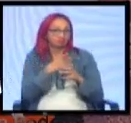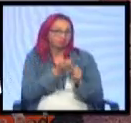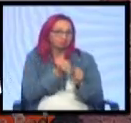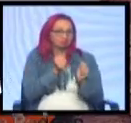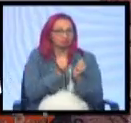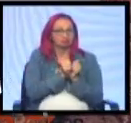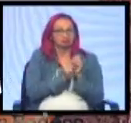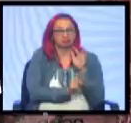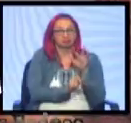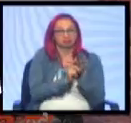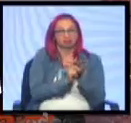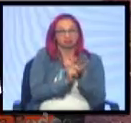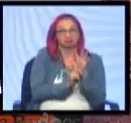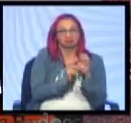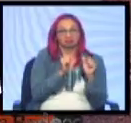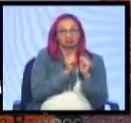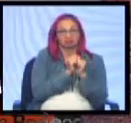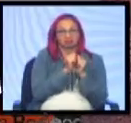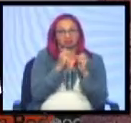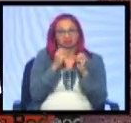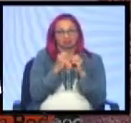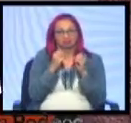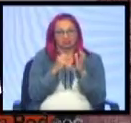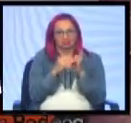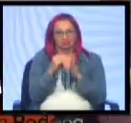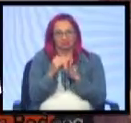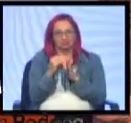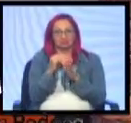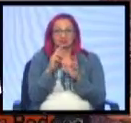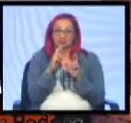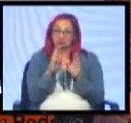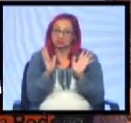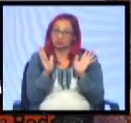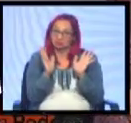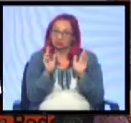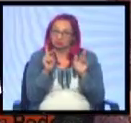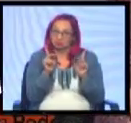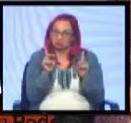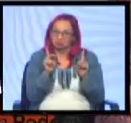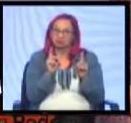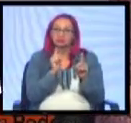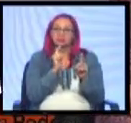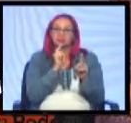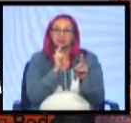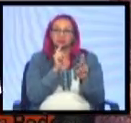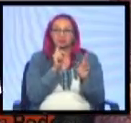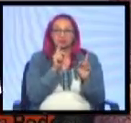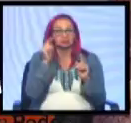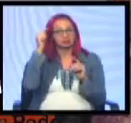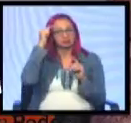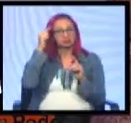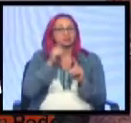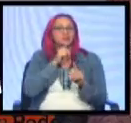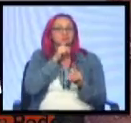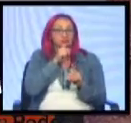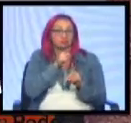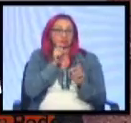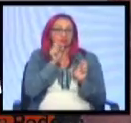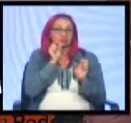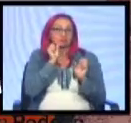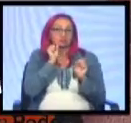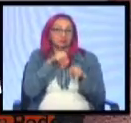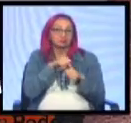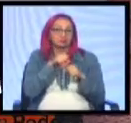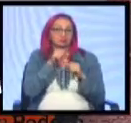con un pedacito de lotería ganarse muchos millones. Ojalá la gente dijera o la gente pensara así, de que